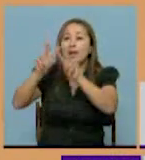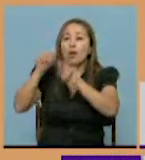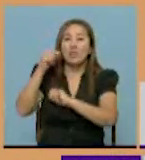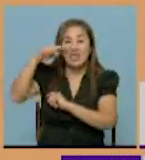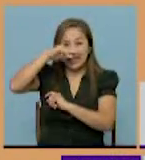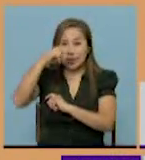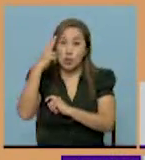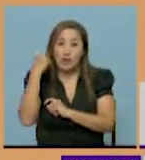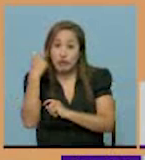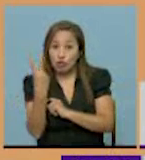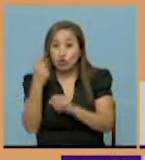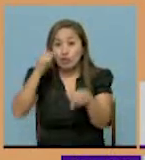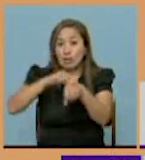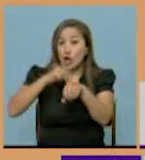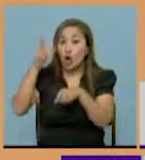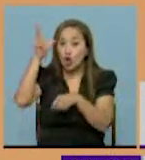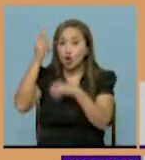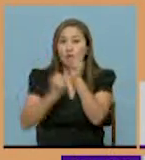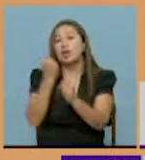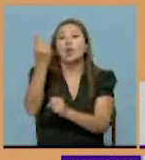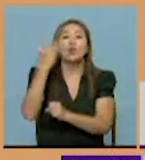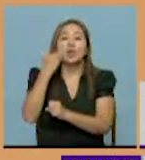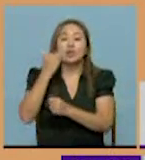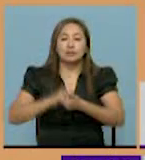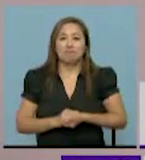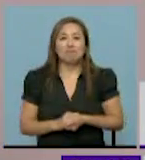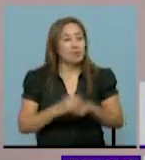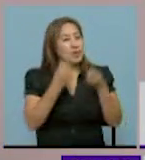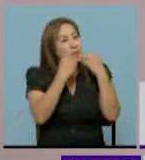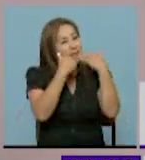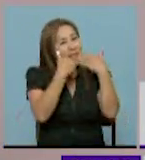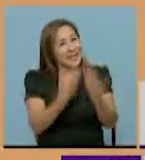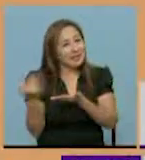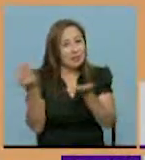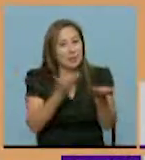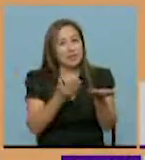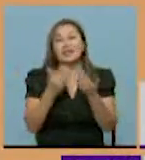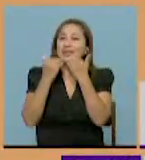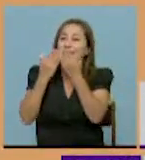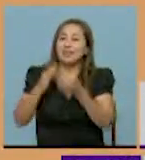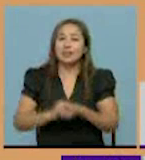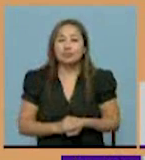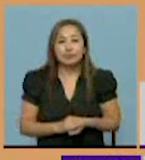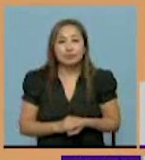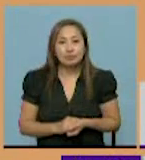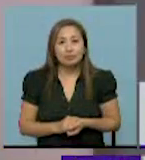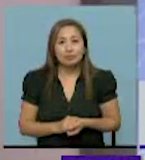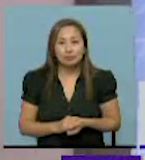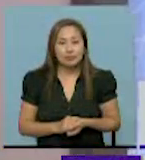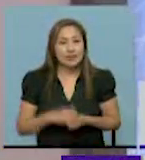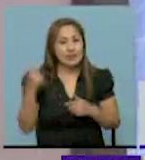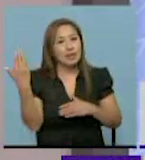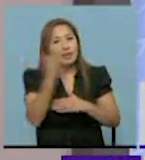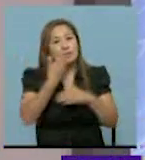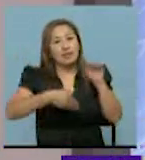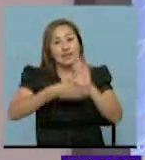792, desde las 8 de la mañana hasta la 1. Perfecto. Muchas gracias por estar. No, gracias a ustedes por la invitación. La arquitecta